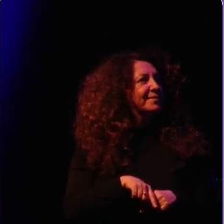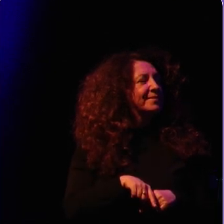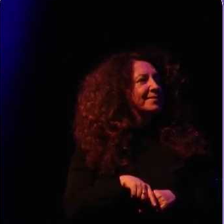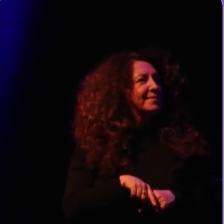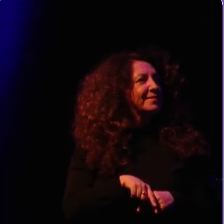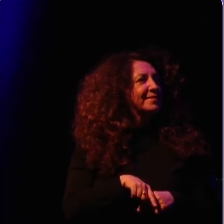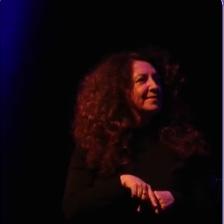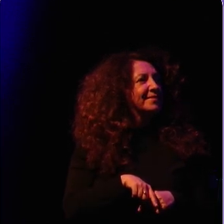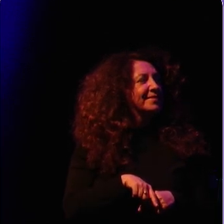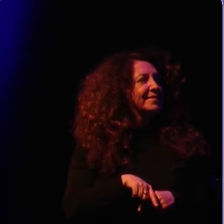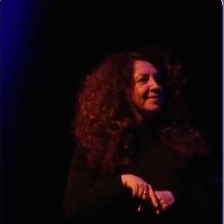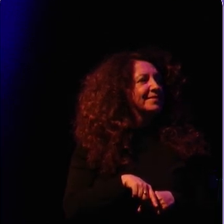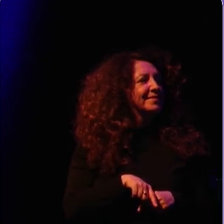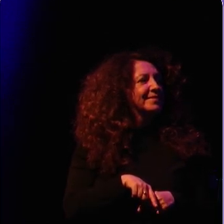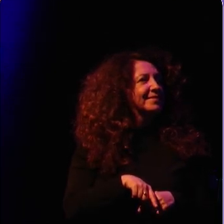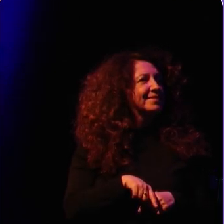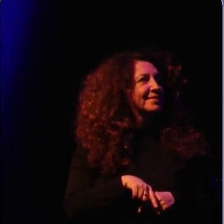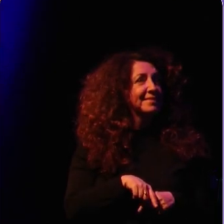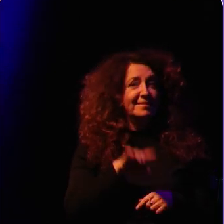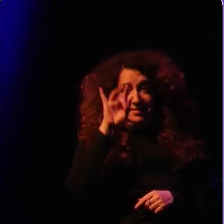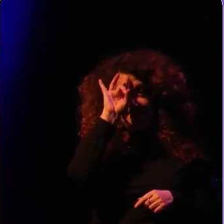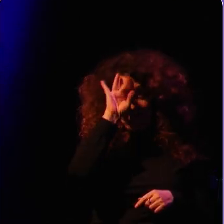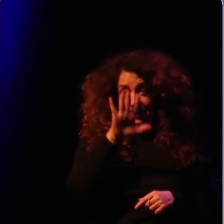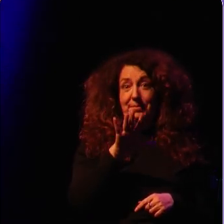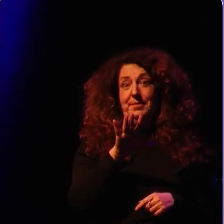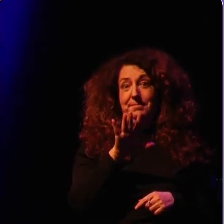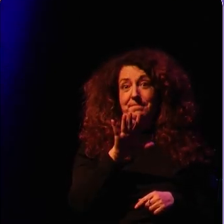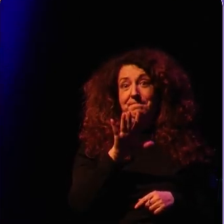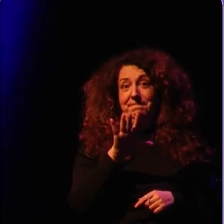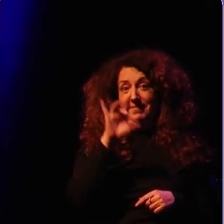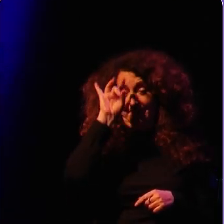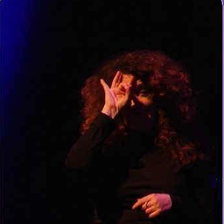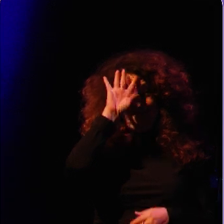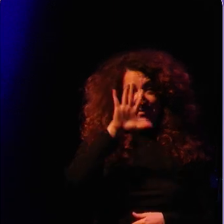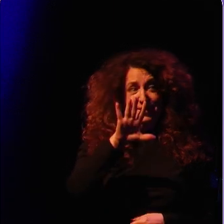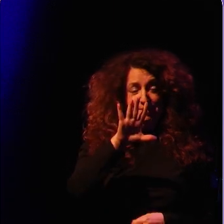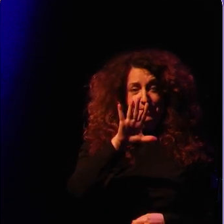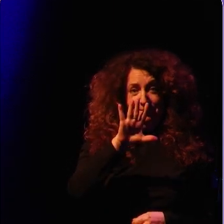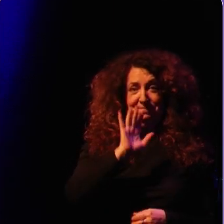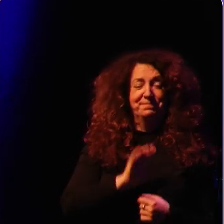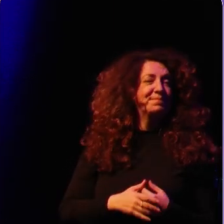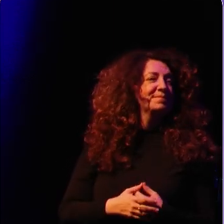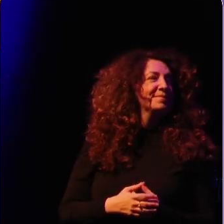then they will have to listen. Flipa. Malaria must die. Flipa, Lorito.